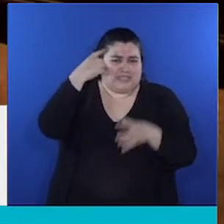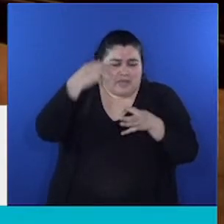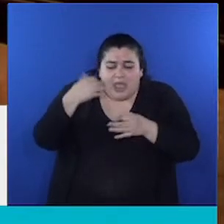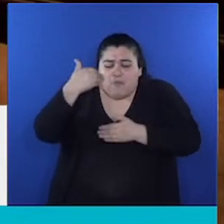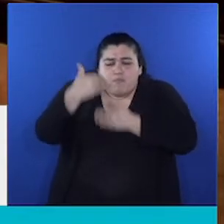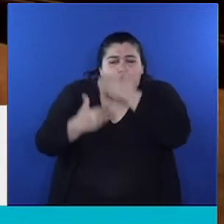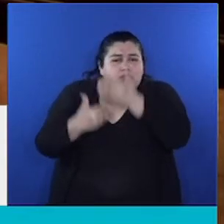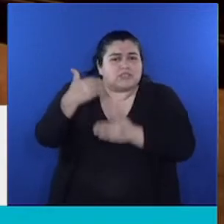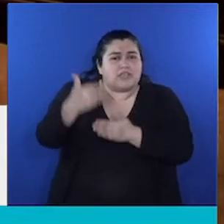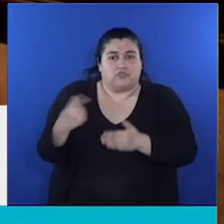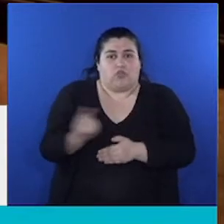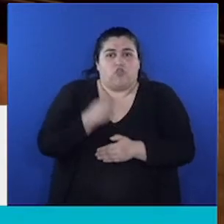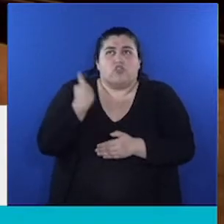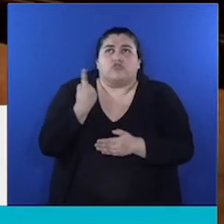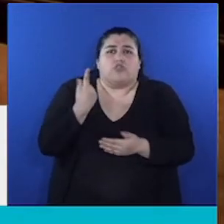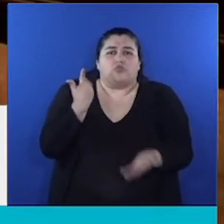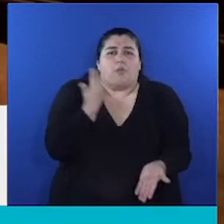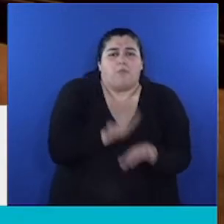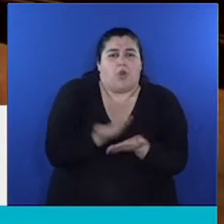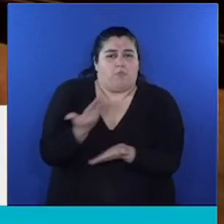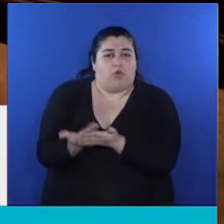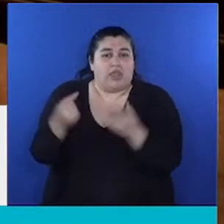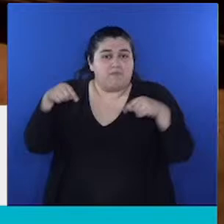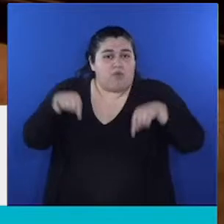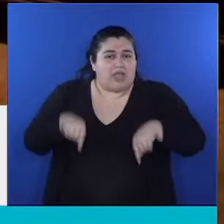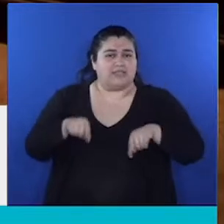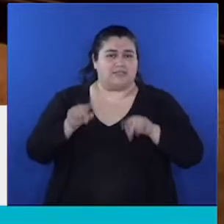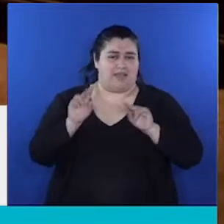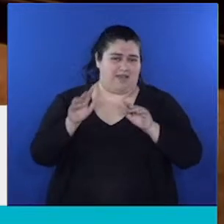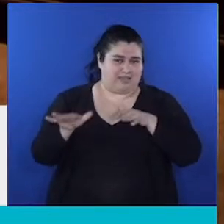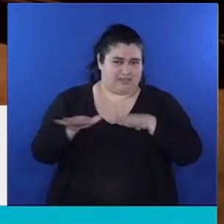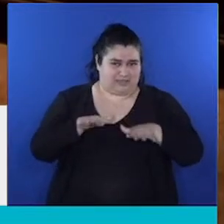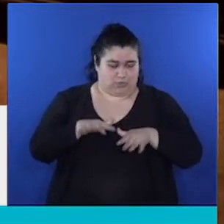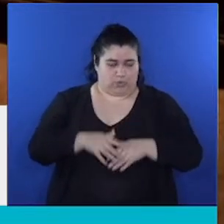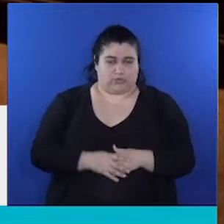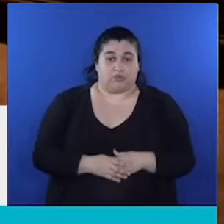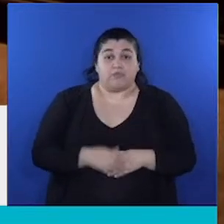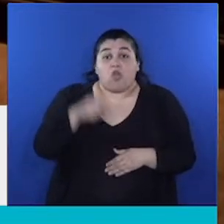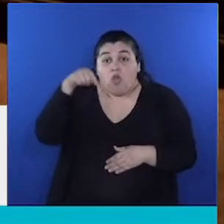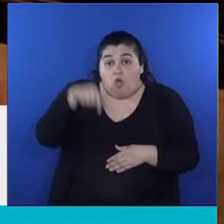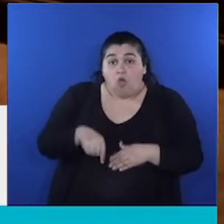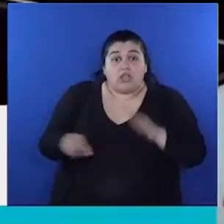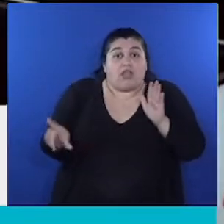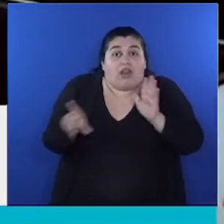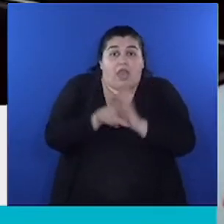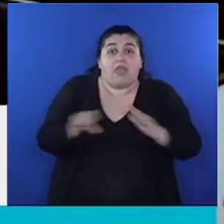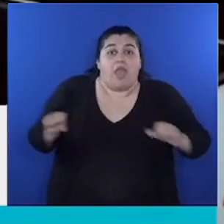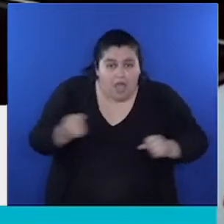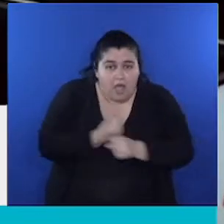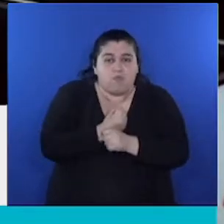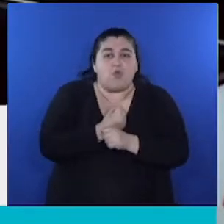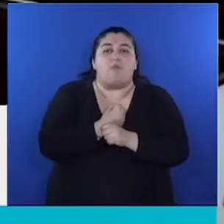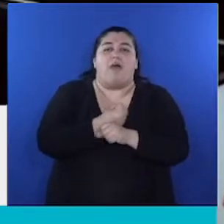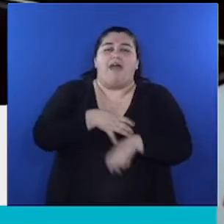nosotros traemos a esta situación. Y la verdad que me parece que hoy poder aprobar esta ley, poder